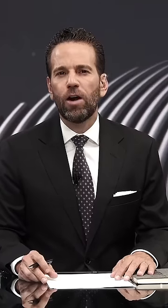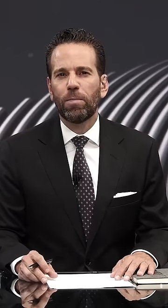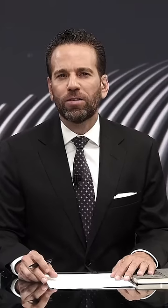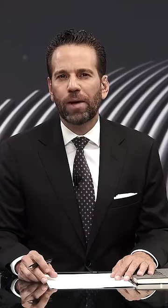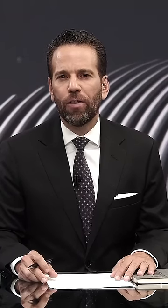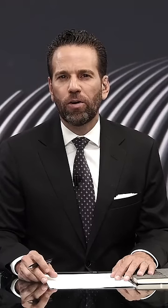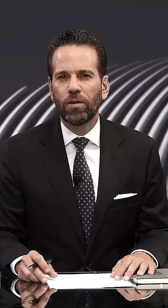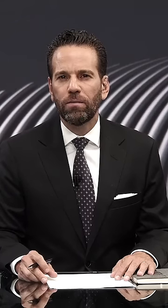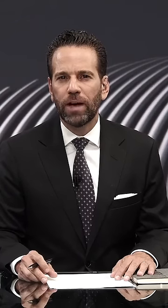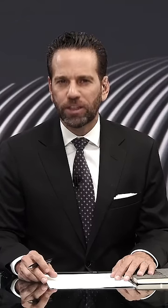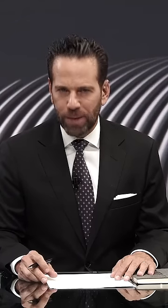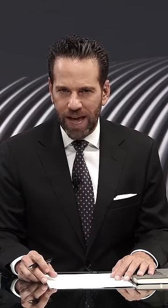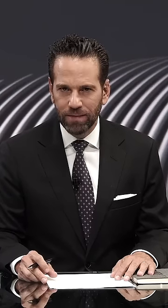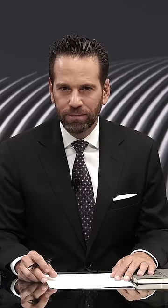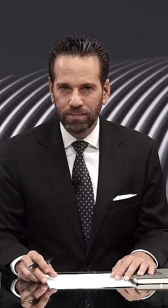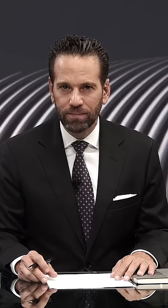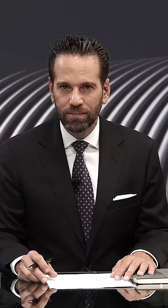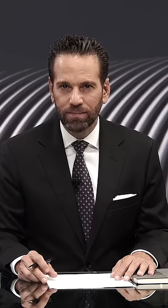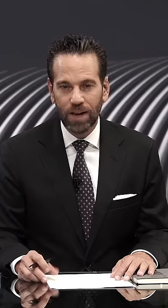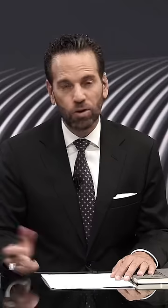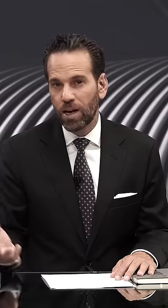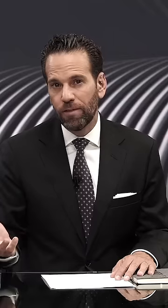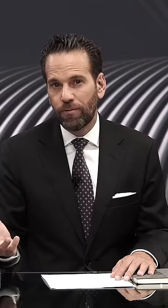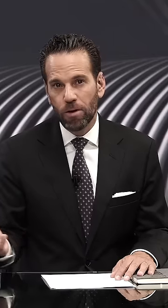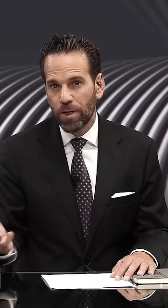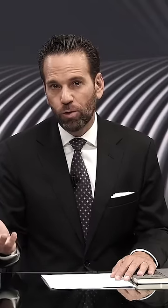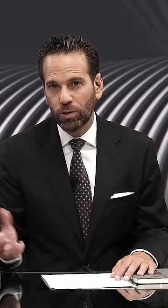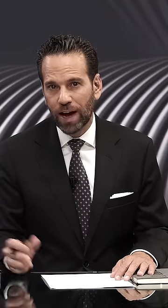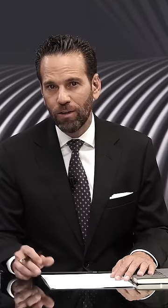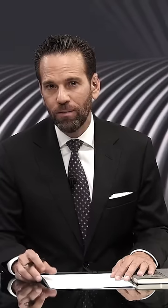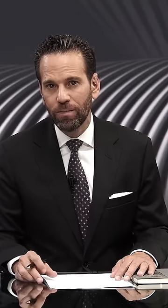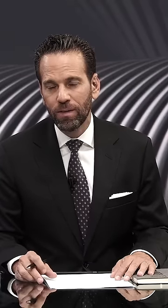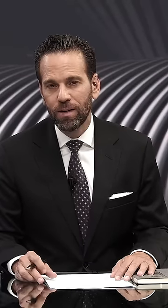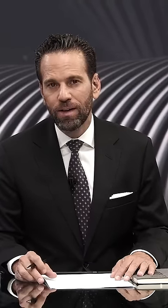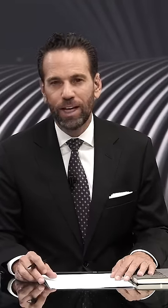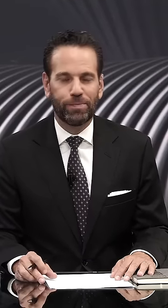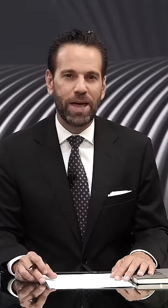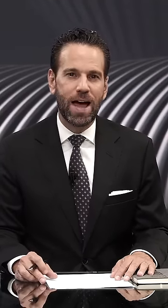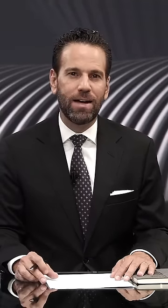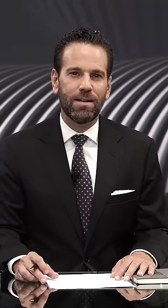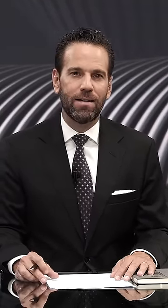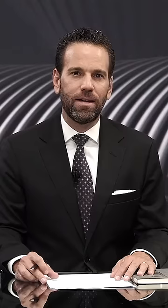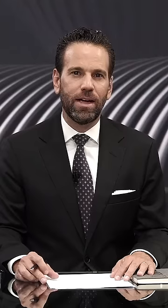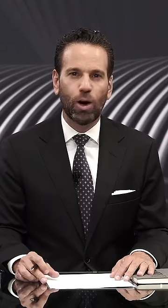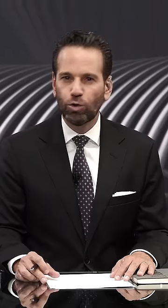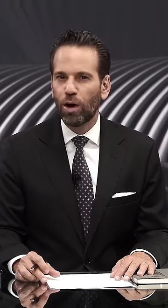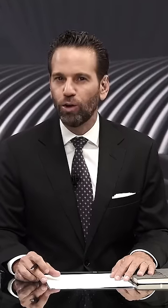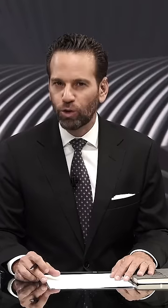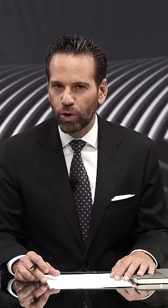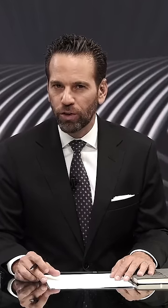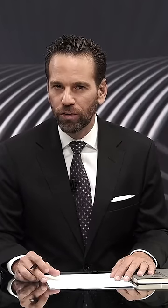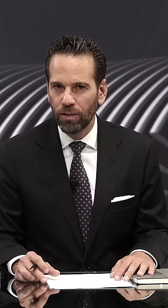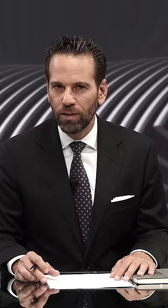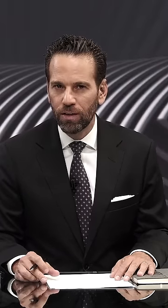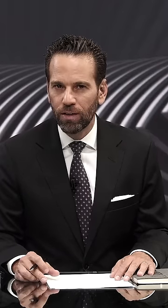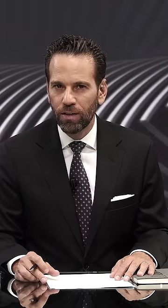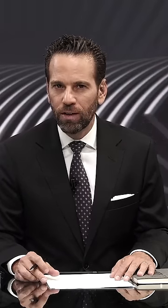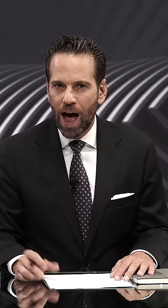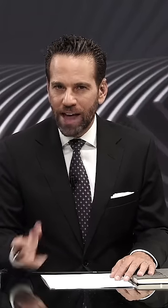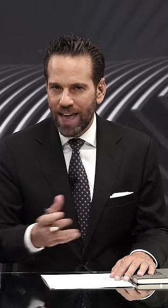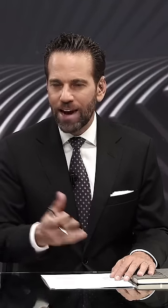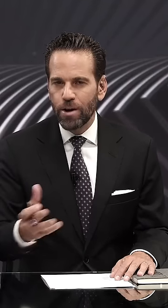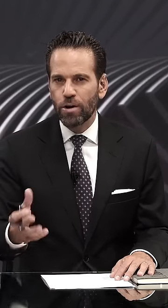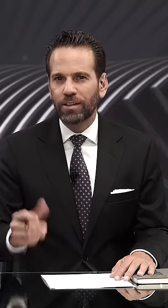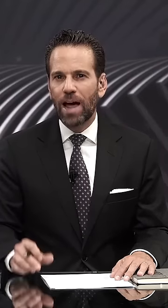el gobierno de López Obrador espía ya no tiene forma de ocultarlo espía incluso a los suyos